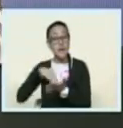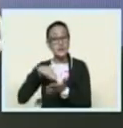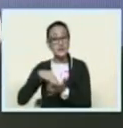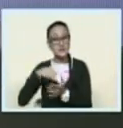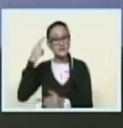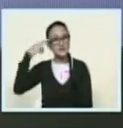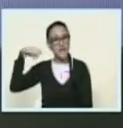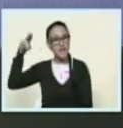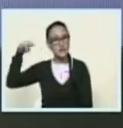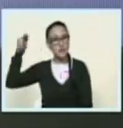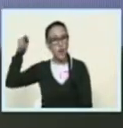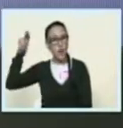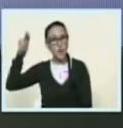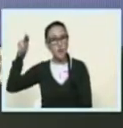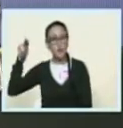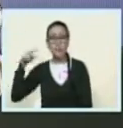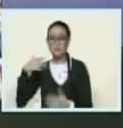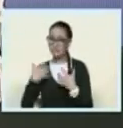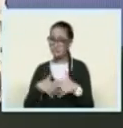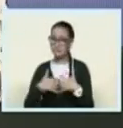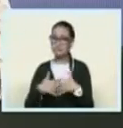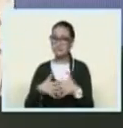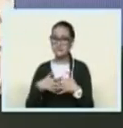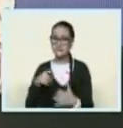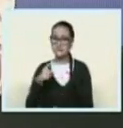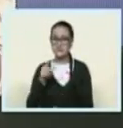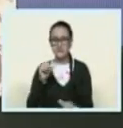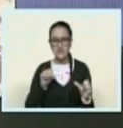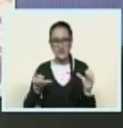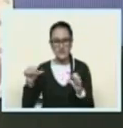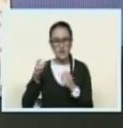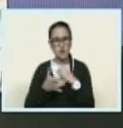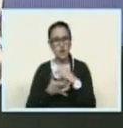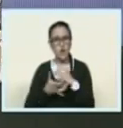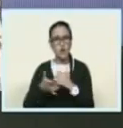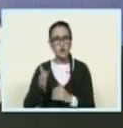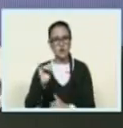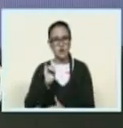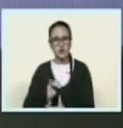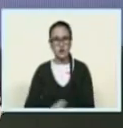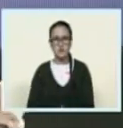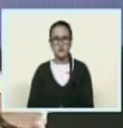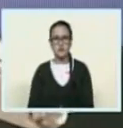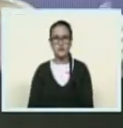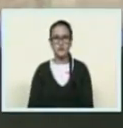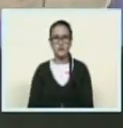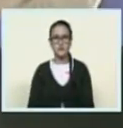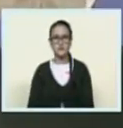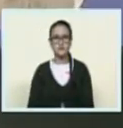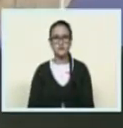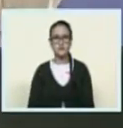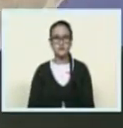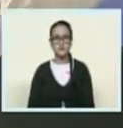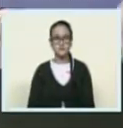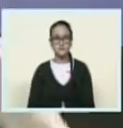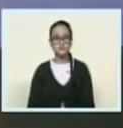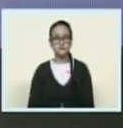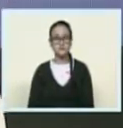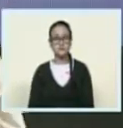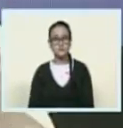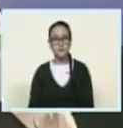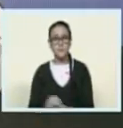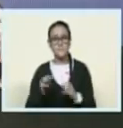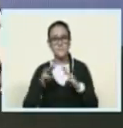Mirandino, un eje industrial, científico, tecnológico, el eje